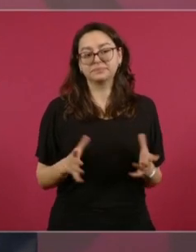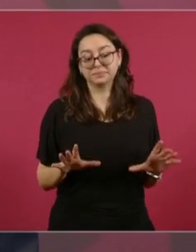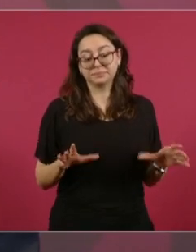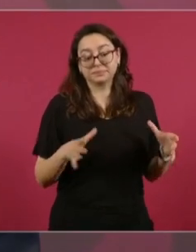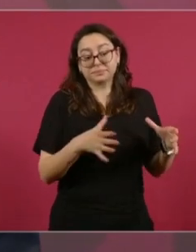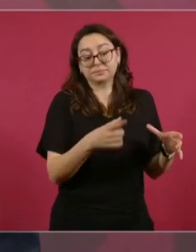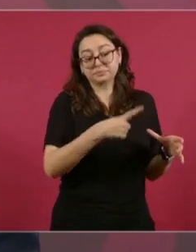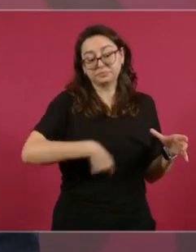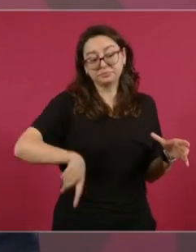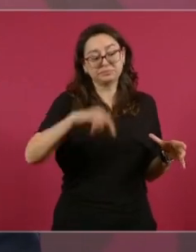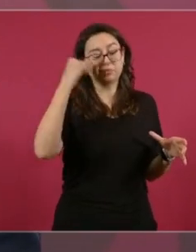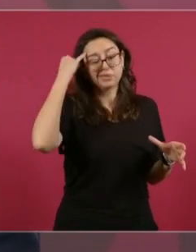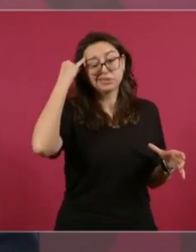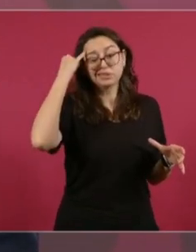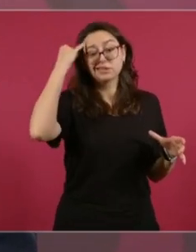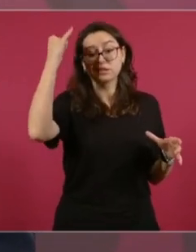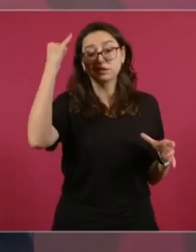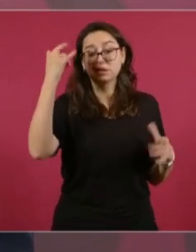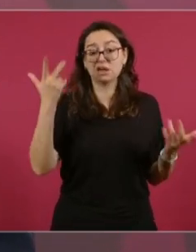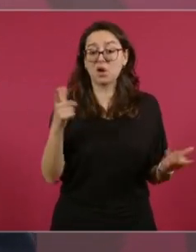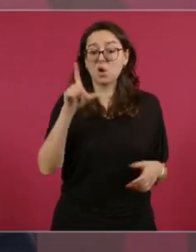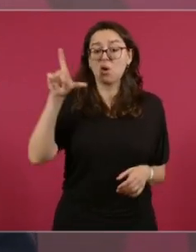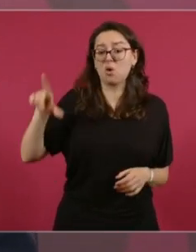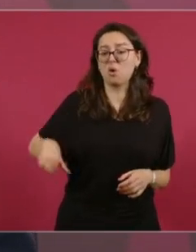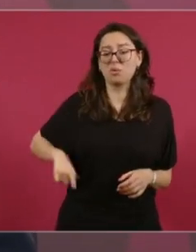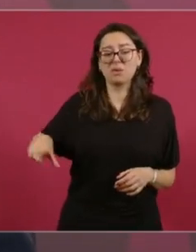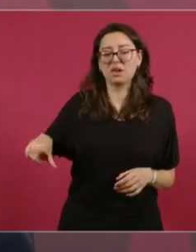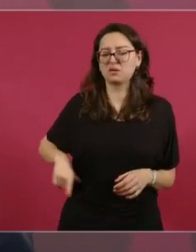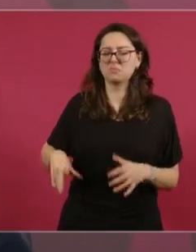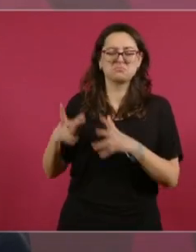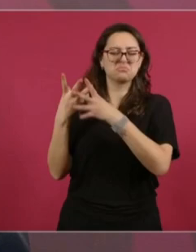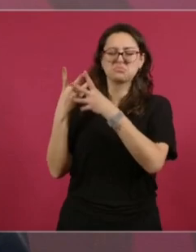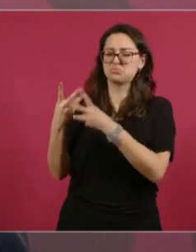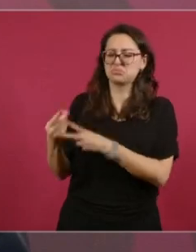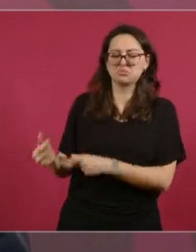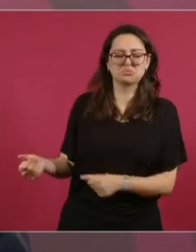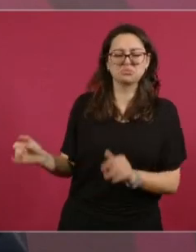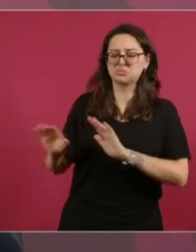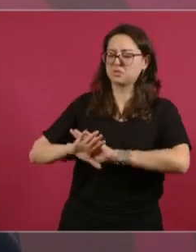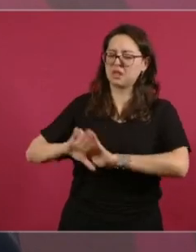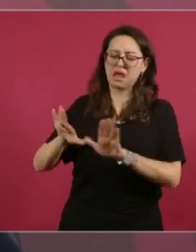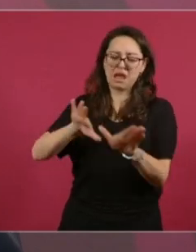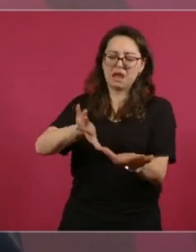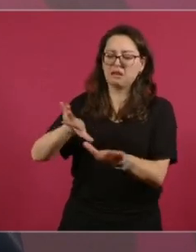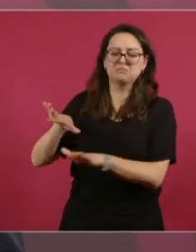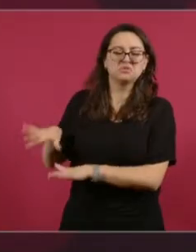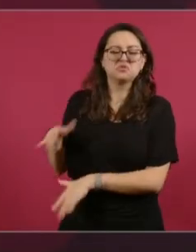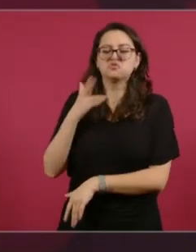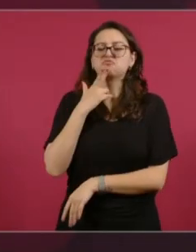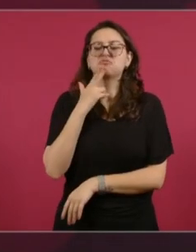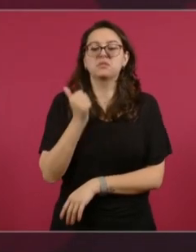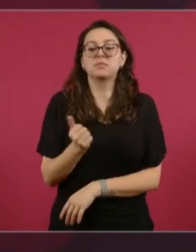debía diluirse el Estado, que todo tenía que dejarse al mercado.